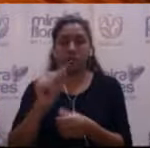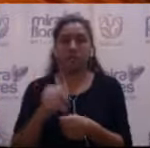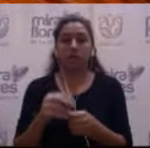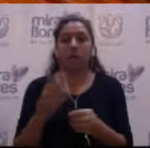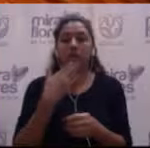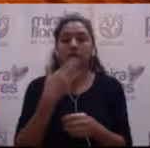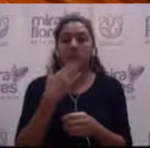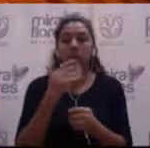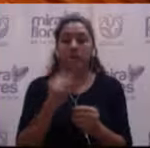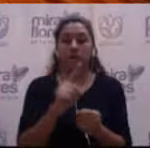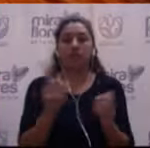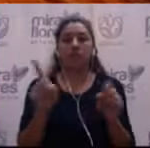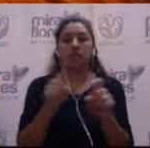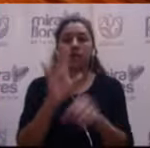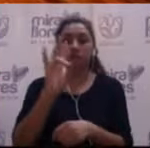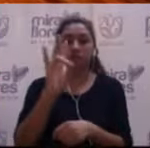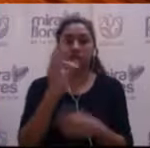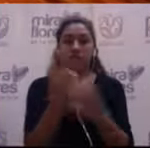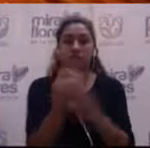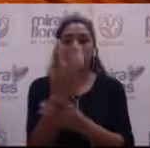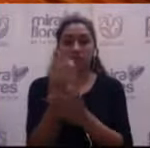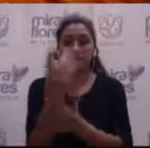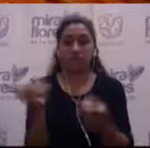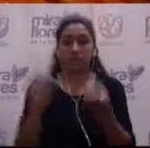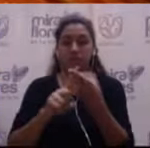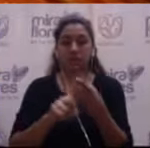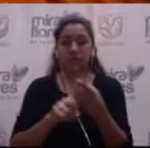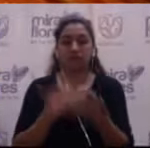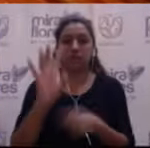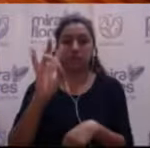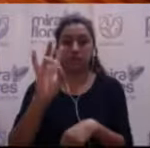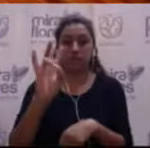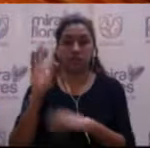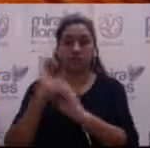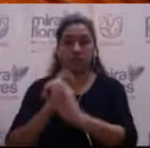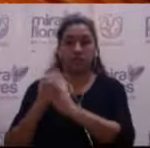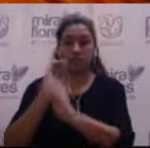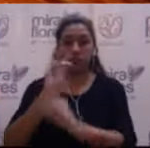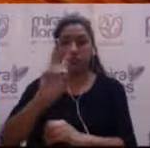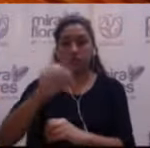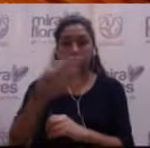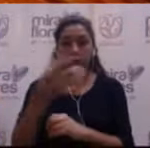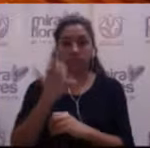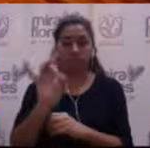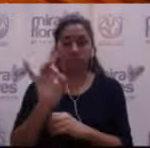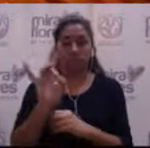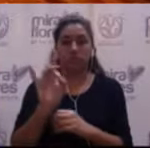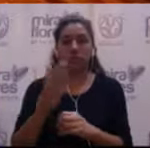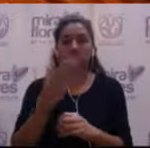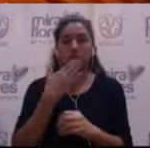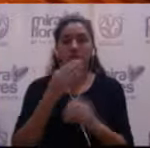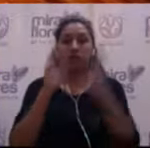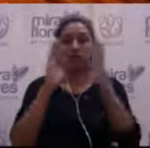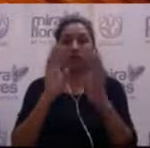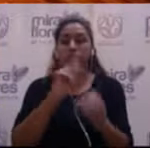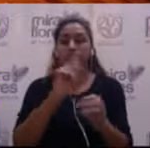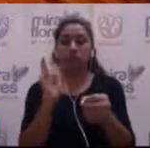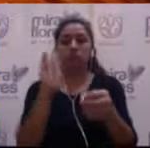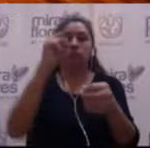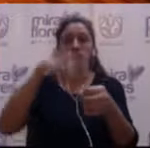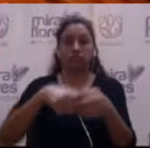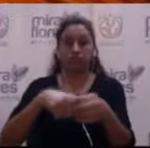hacerse efectiva a partir del 7 de septiembre del presente año y hasta el 7 de octubre del 2018, en atención a su participación como